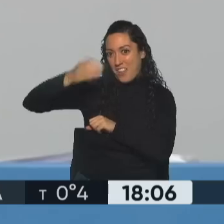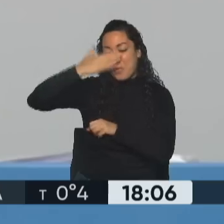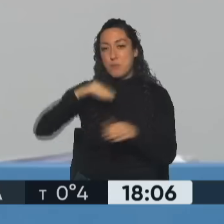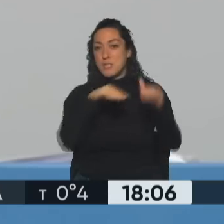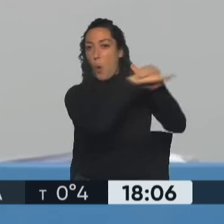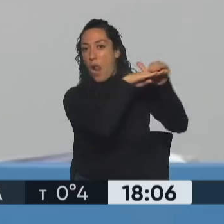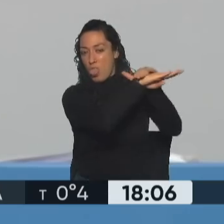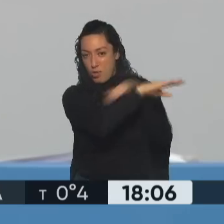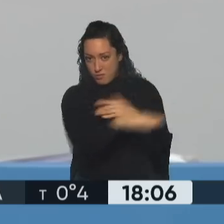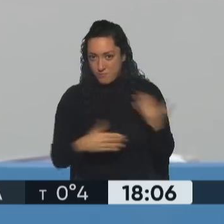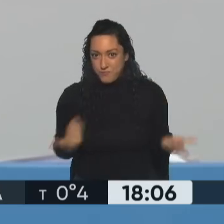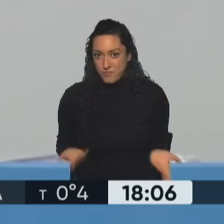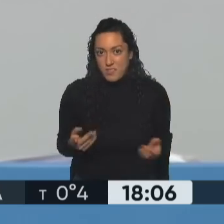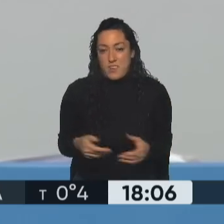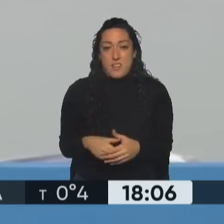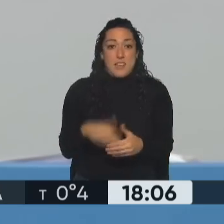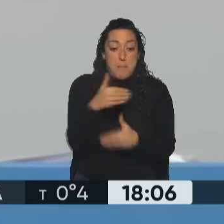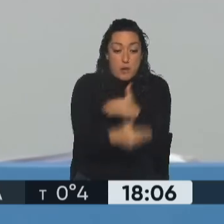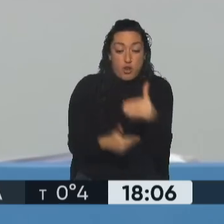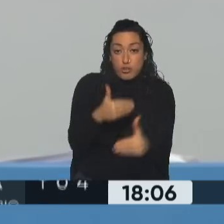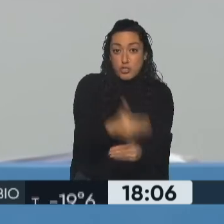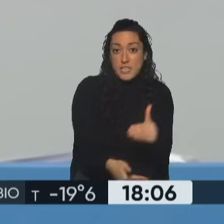es imposible. Este proceso